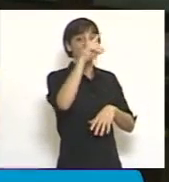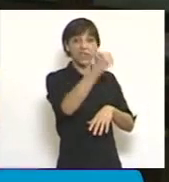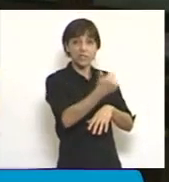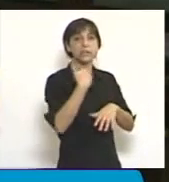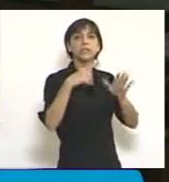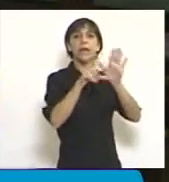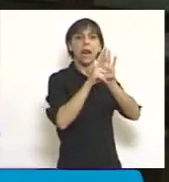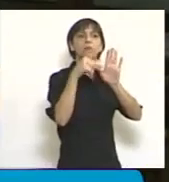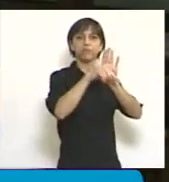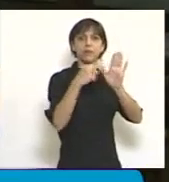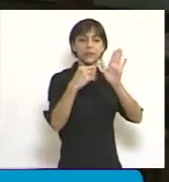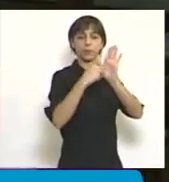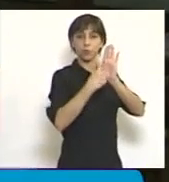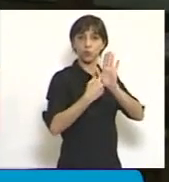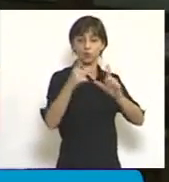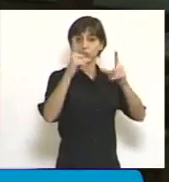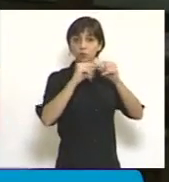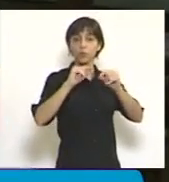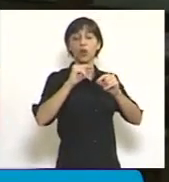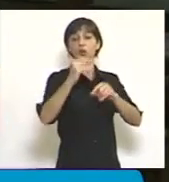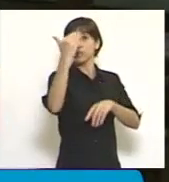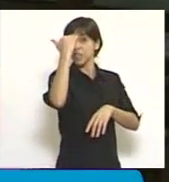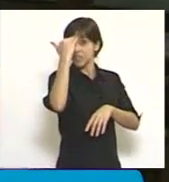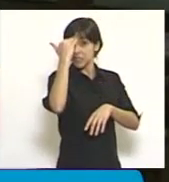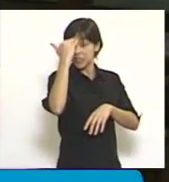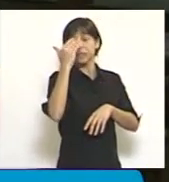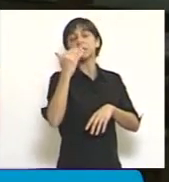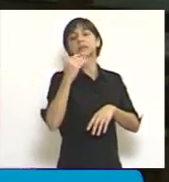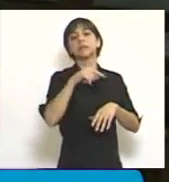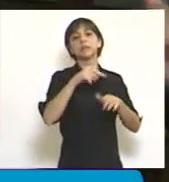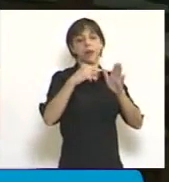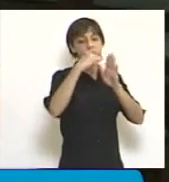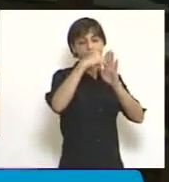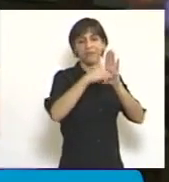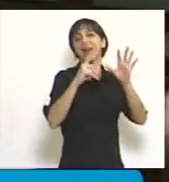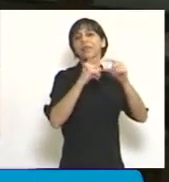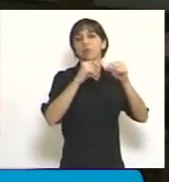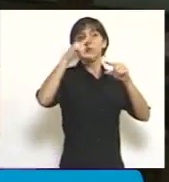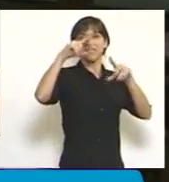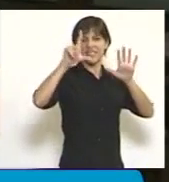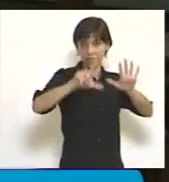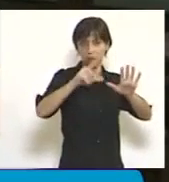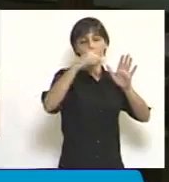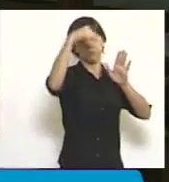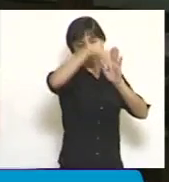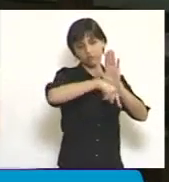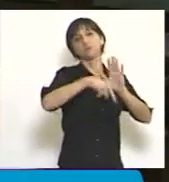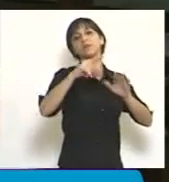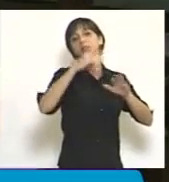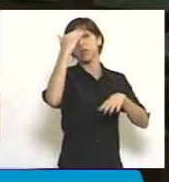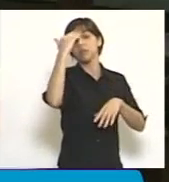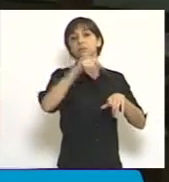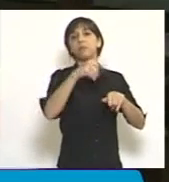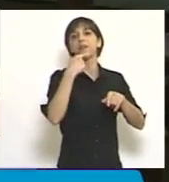jueces subrogantes. Esa facultad aparece por primera vez con la modificación dispuesta por la ley